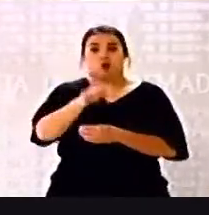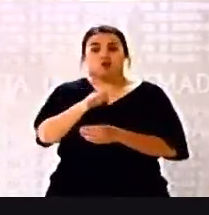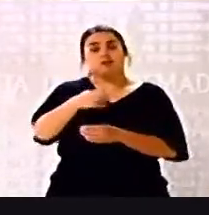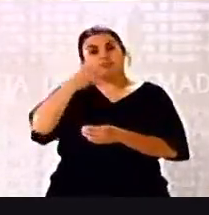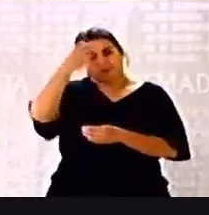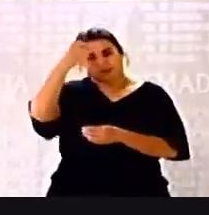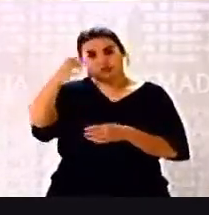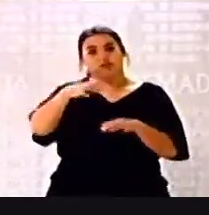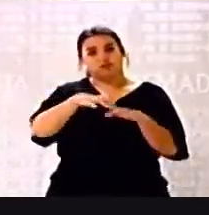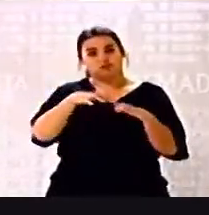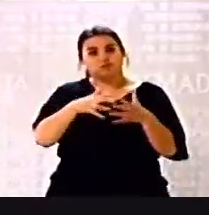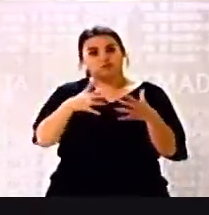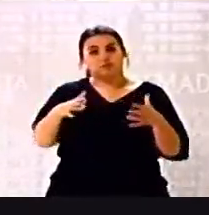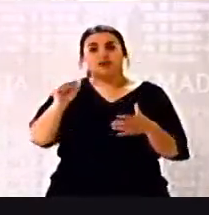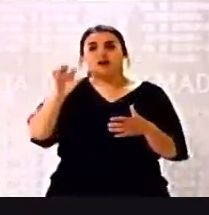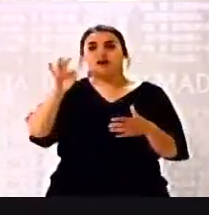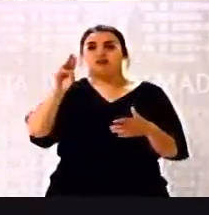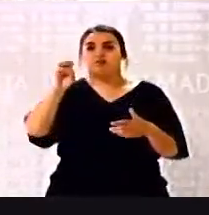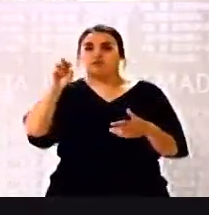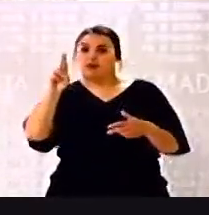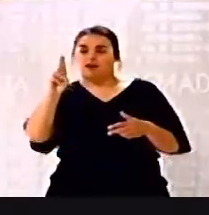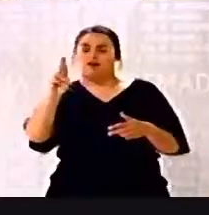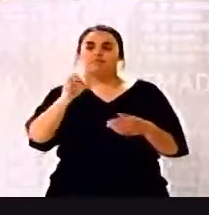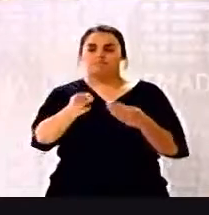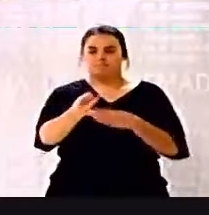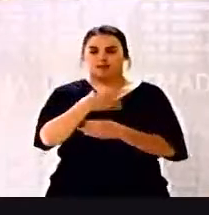patronal mayoritaria de ASPE